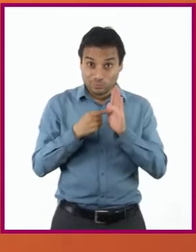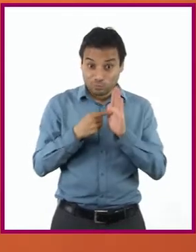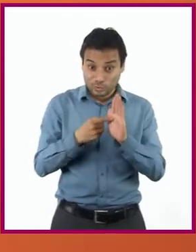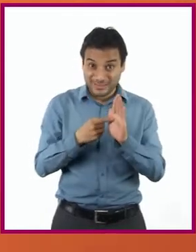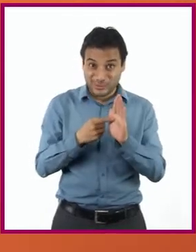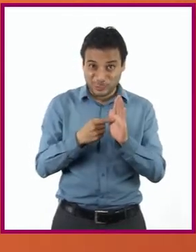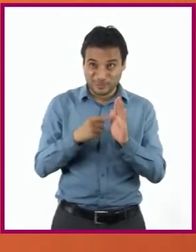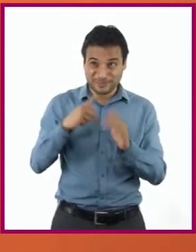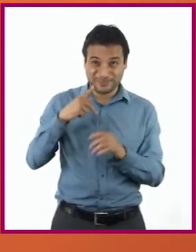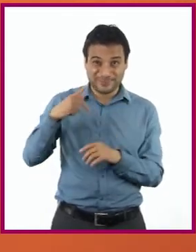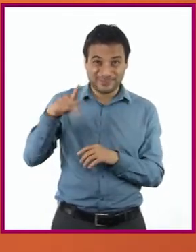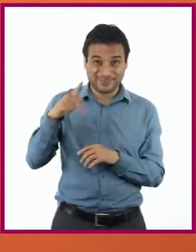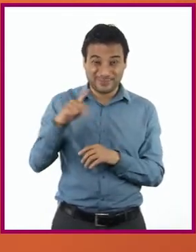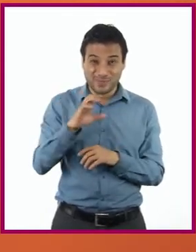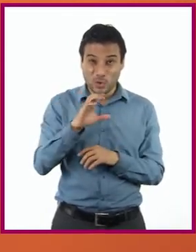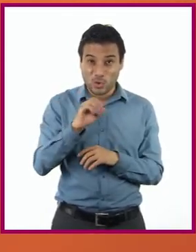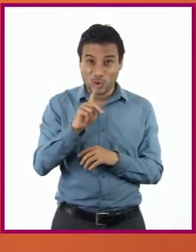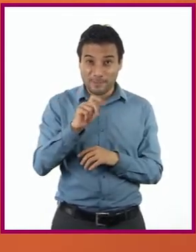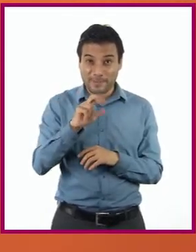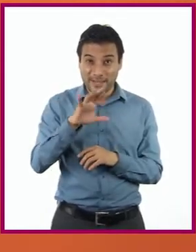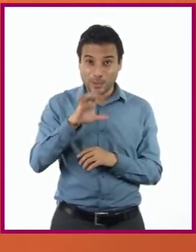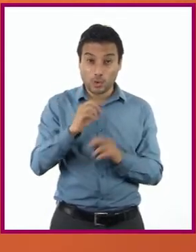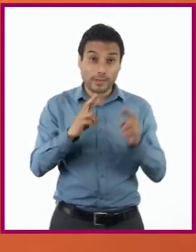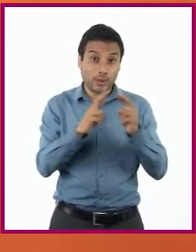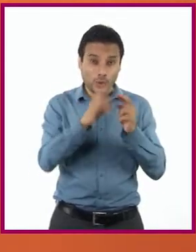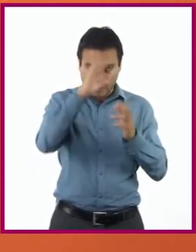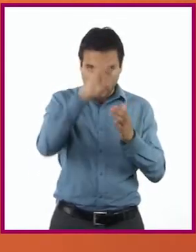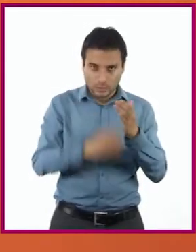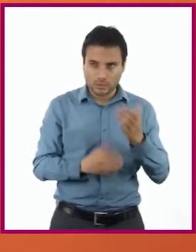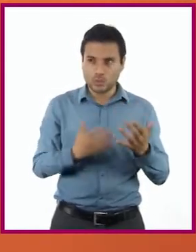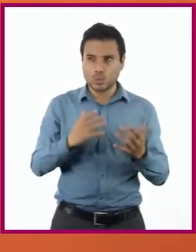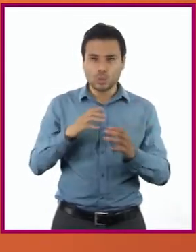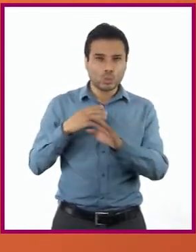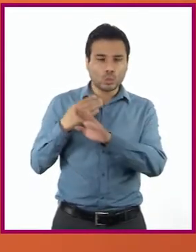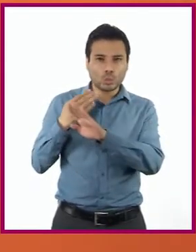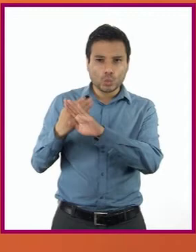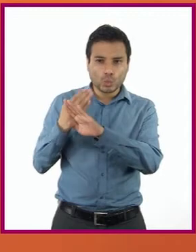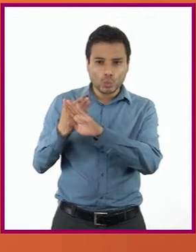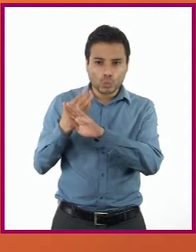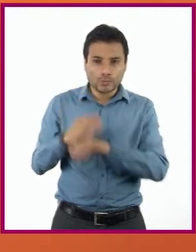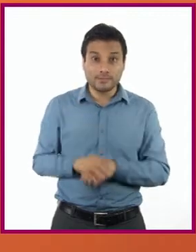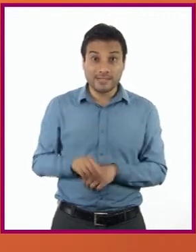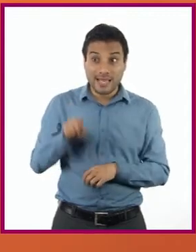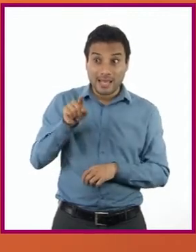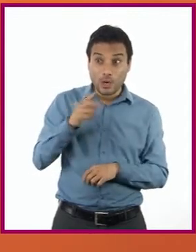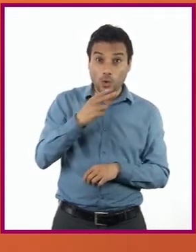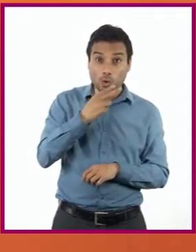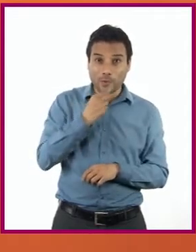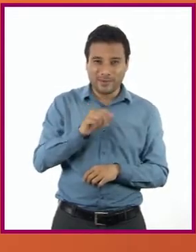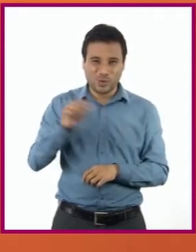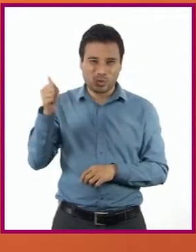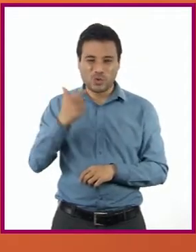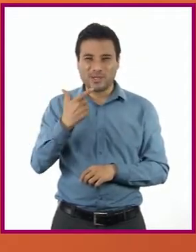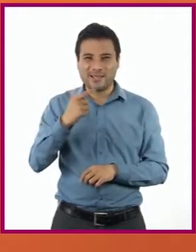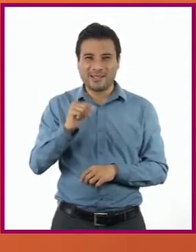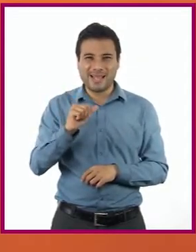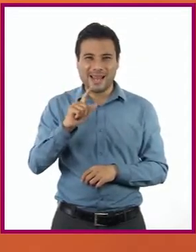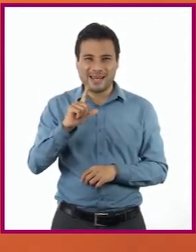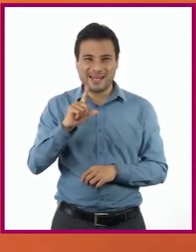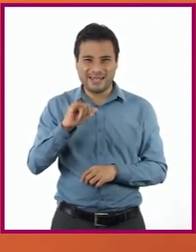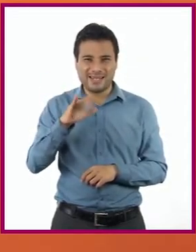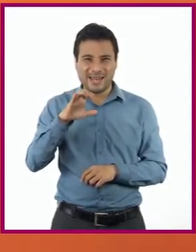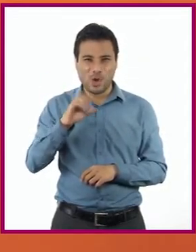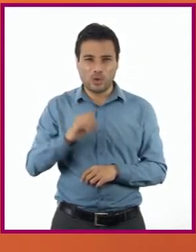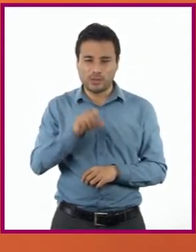de Copérnico también fue muy condenado por la Iglesia Católica. Incluso él y Galileo Galilei, otro científico